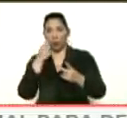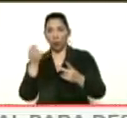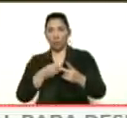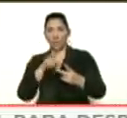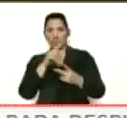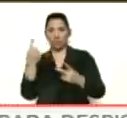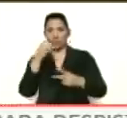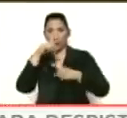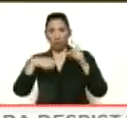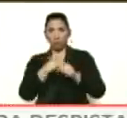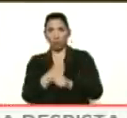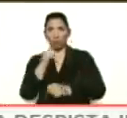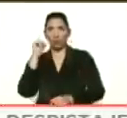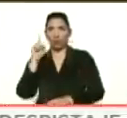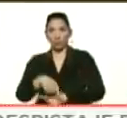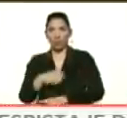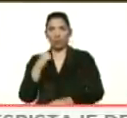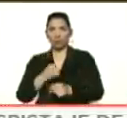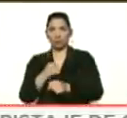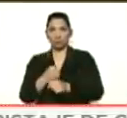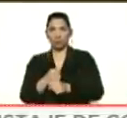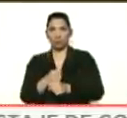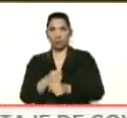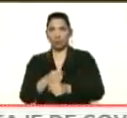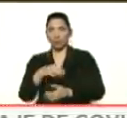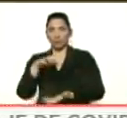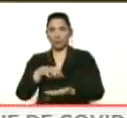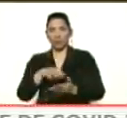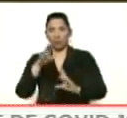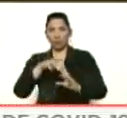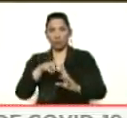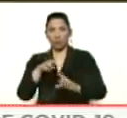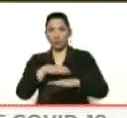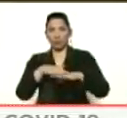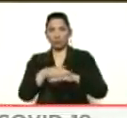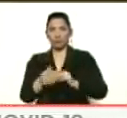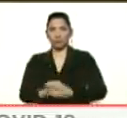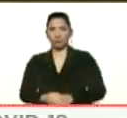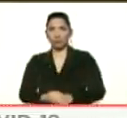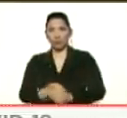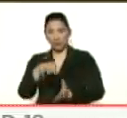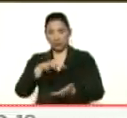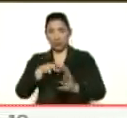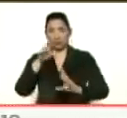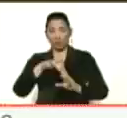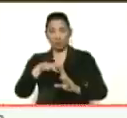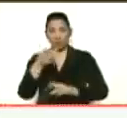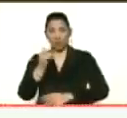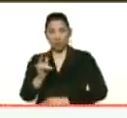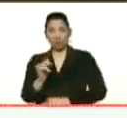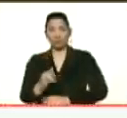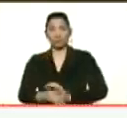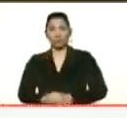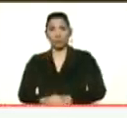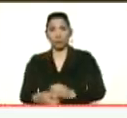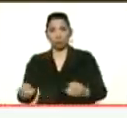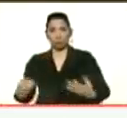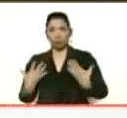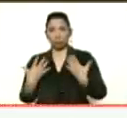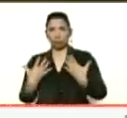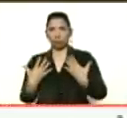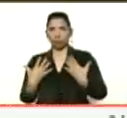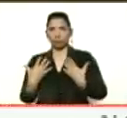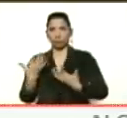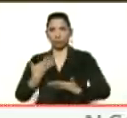21 años, también del estado Táchira, que tiene una infección